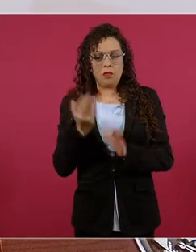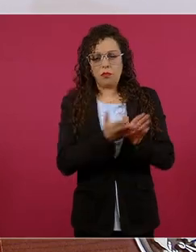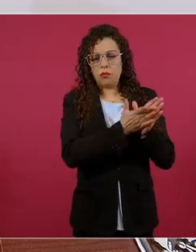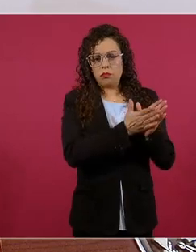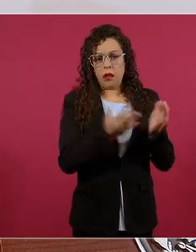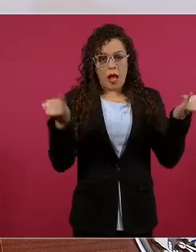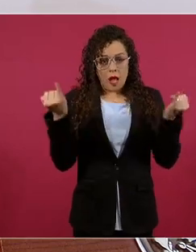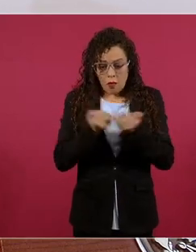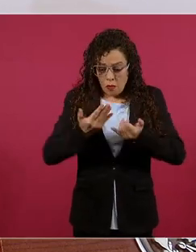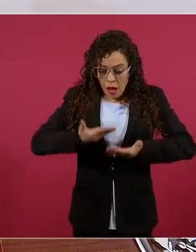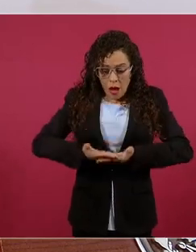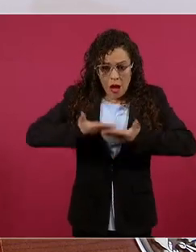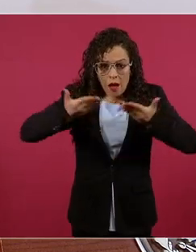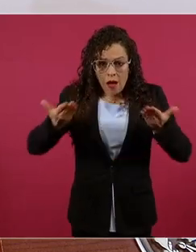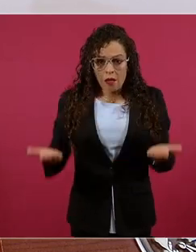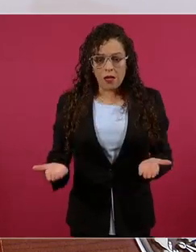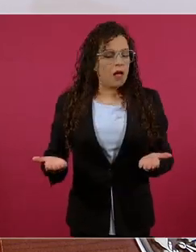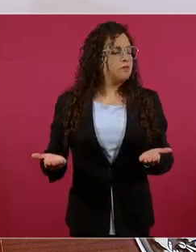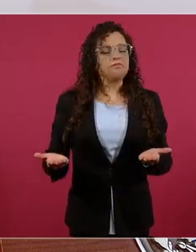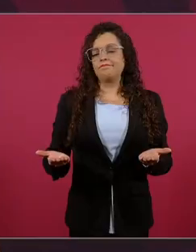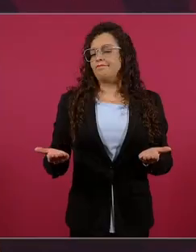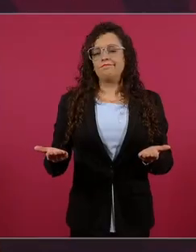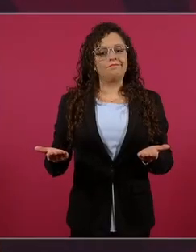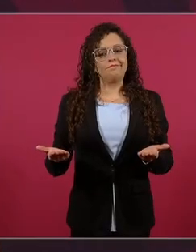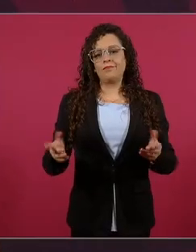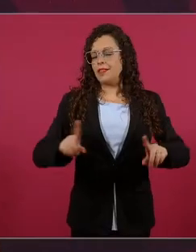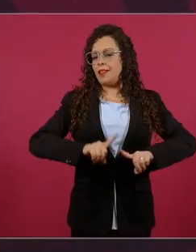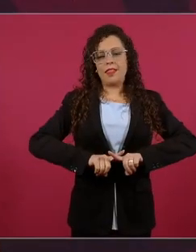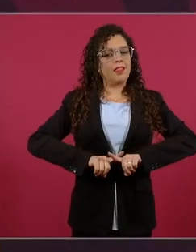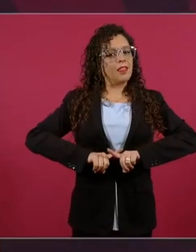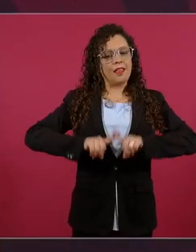Pero entonces ellos